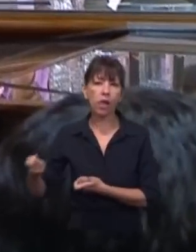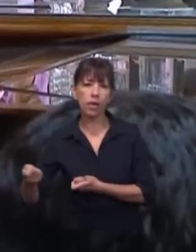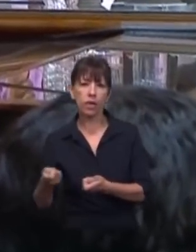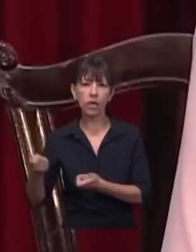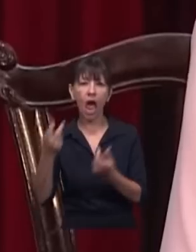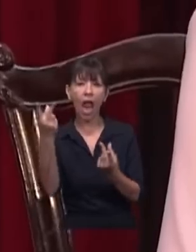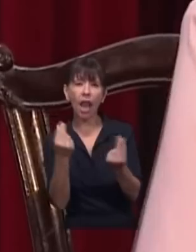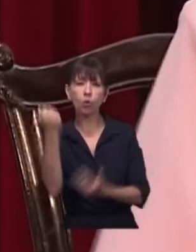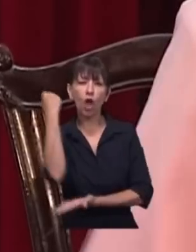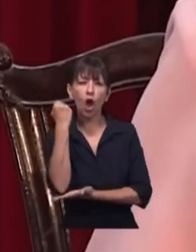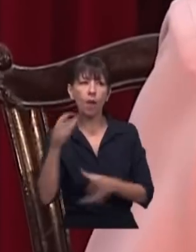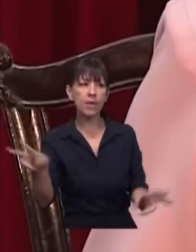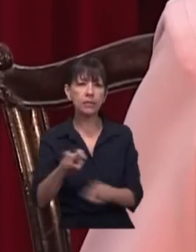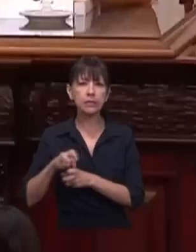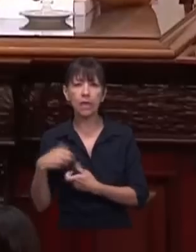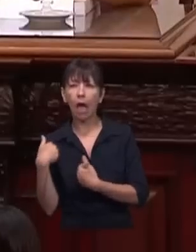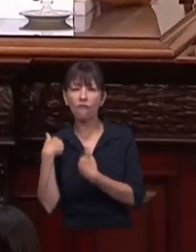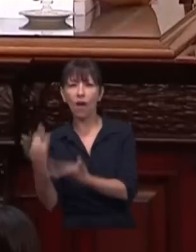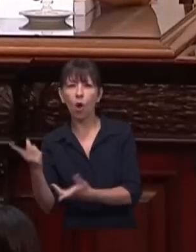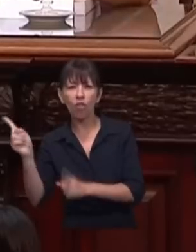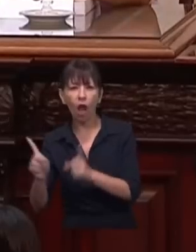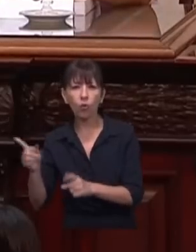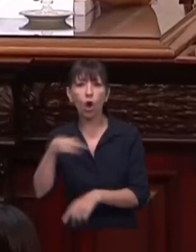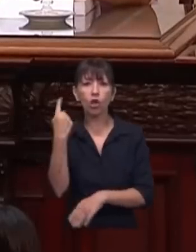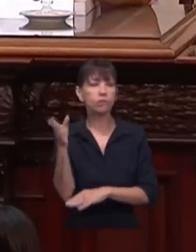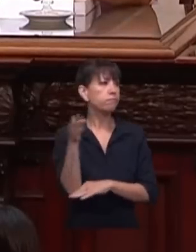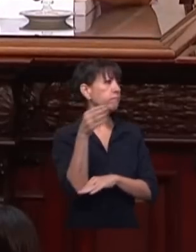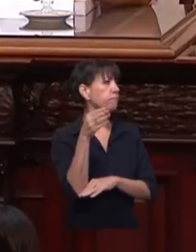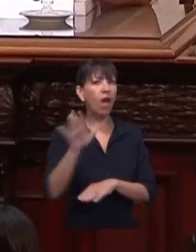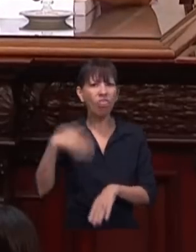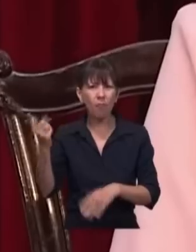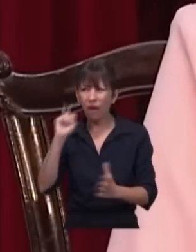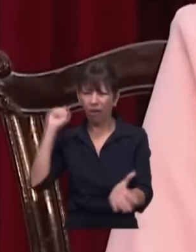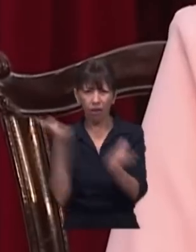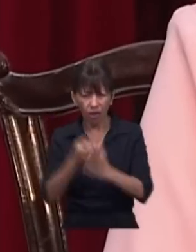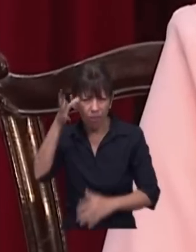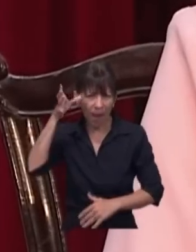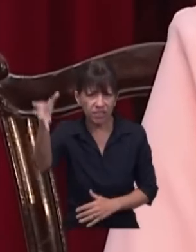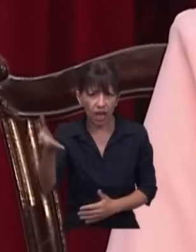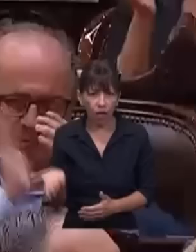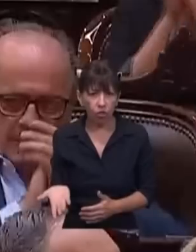recursos económicos del Poder Judicial acaban desatando abusos inadmisibles.